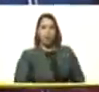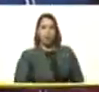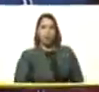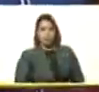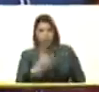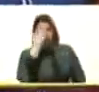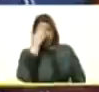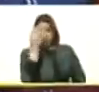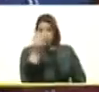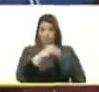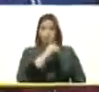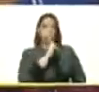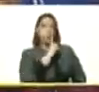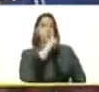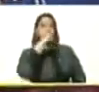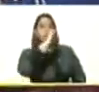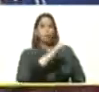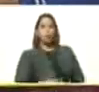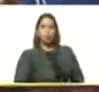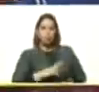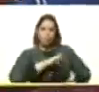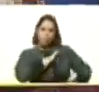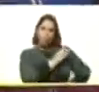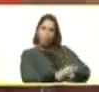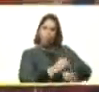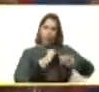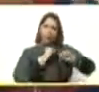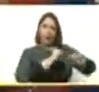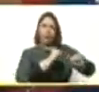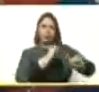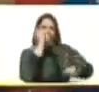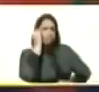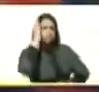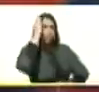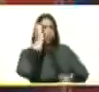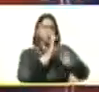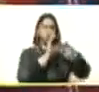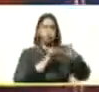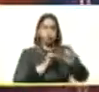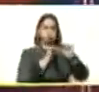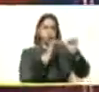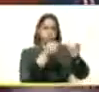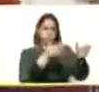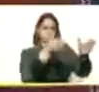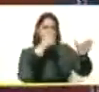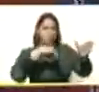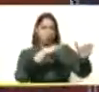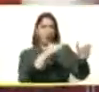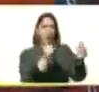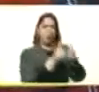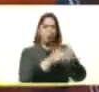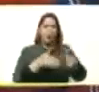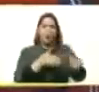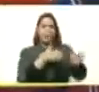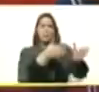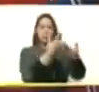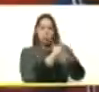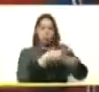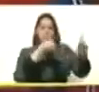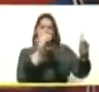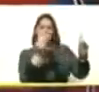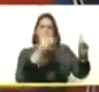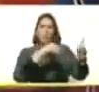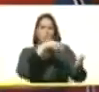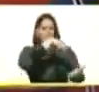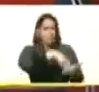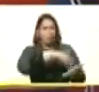más el nombre de Nicolás Maduro por su valentía y la capacidad estratégica de seguir conduciendo a este pueblo por los caminos de la dignidad. No